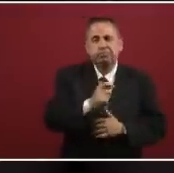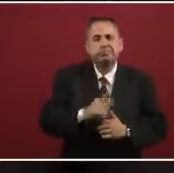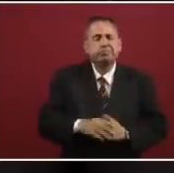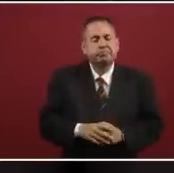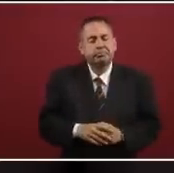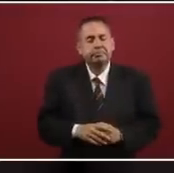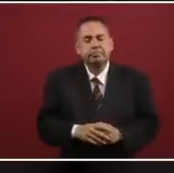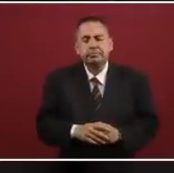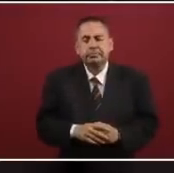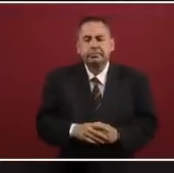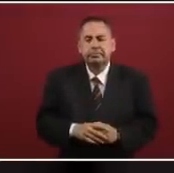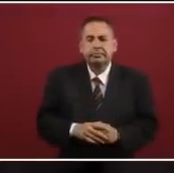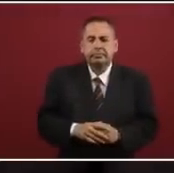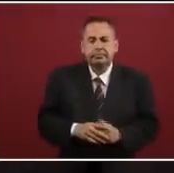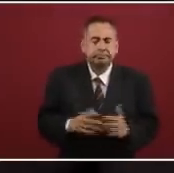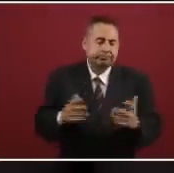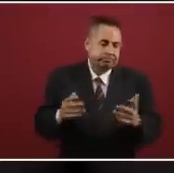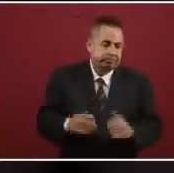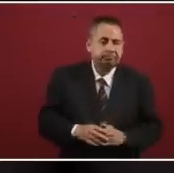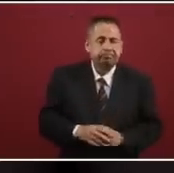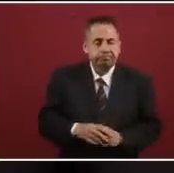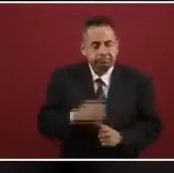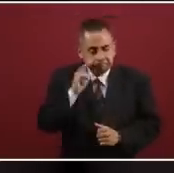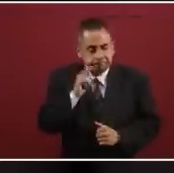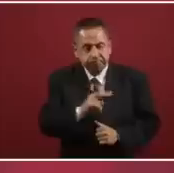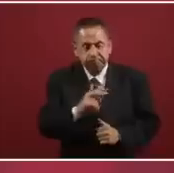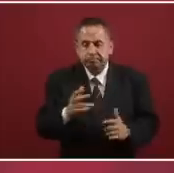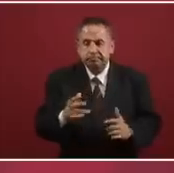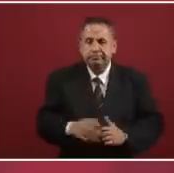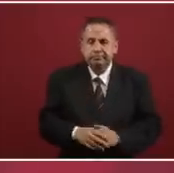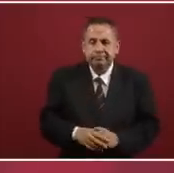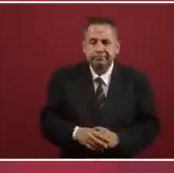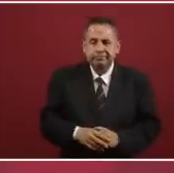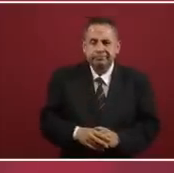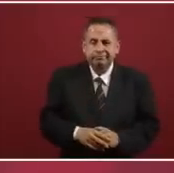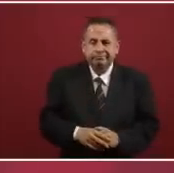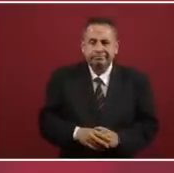y bueno, es